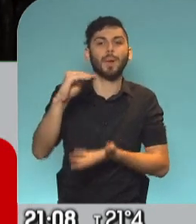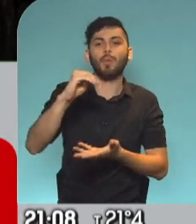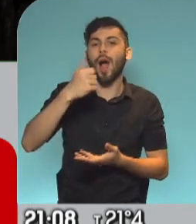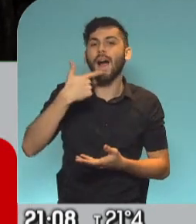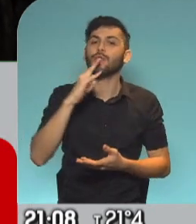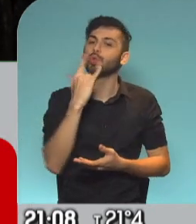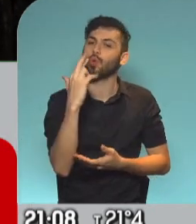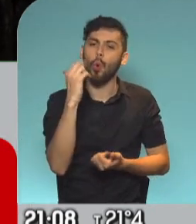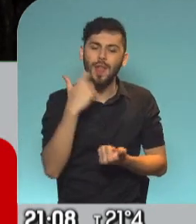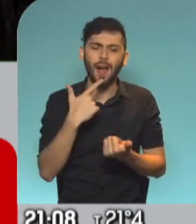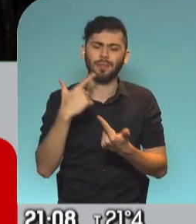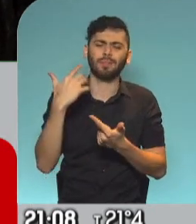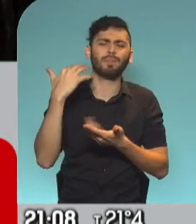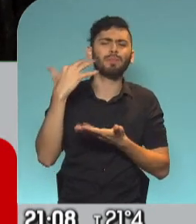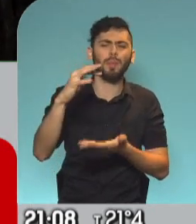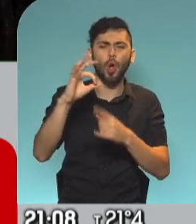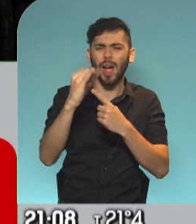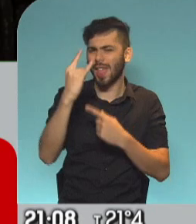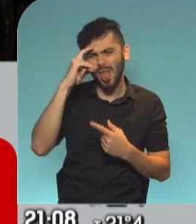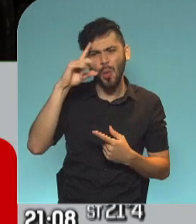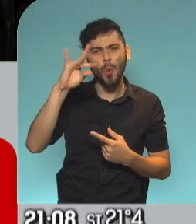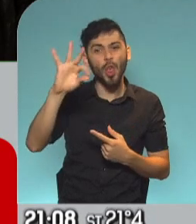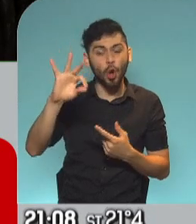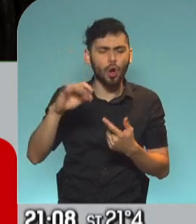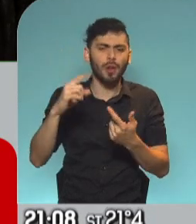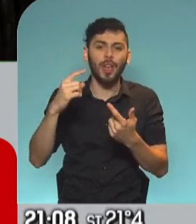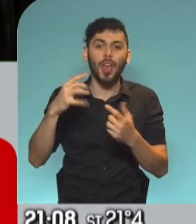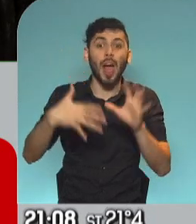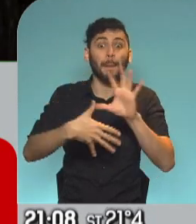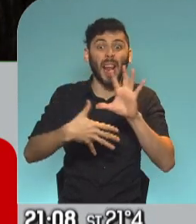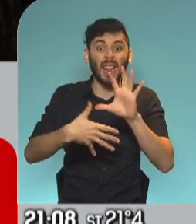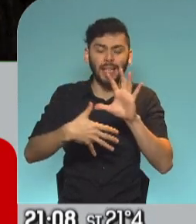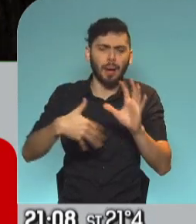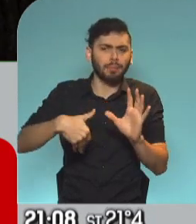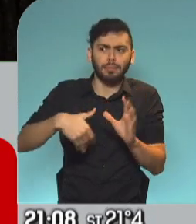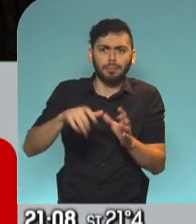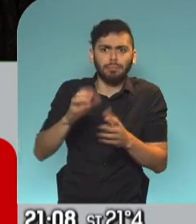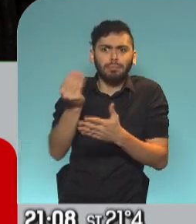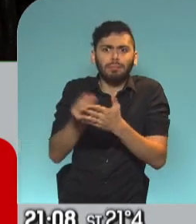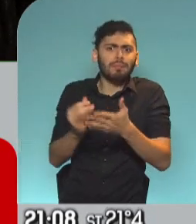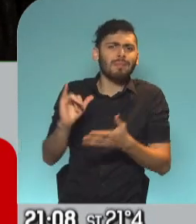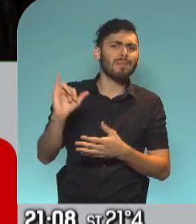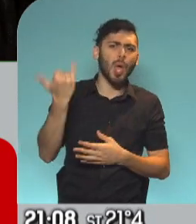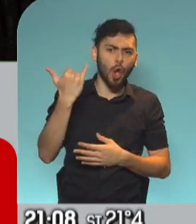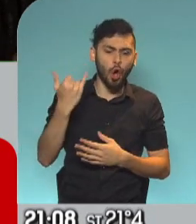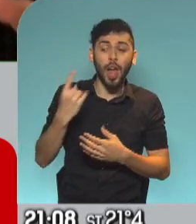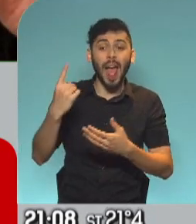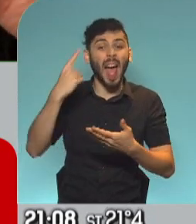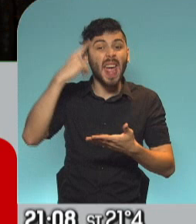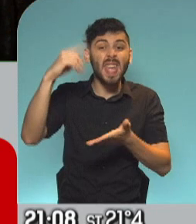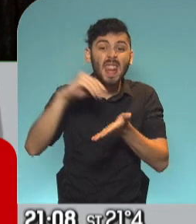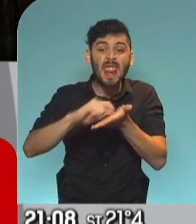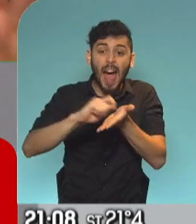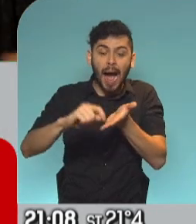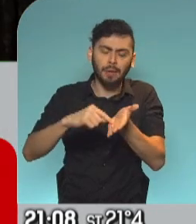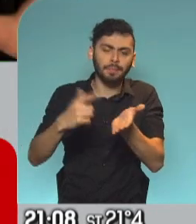comunicación, premio Quevedo, el mayor humorista gráfico de América Latina, y con unas ideas que fueron defendidas